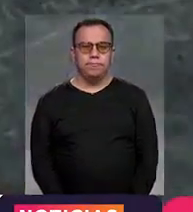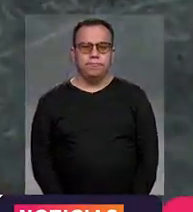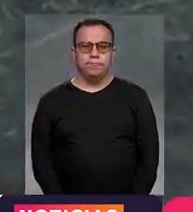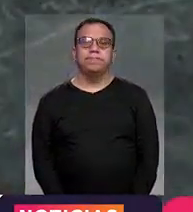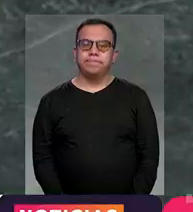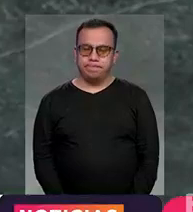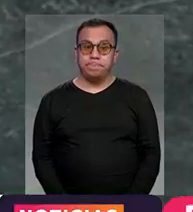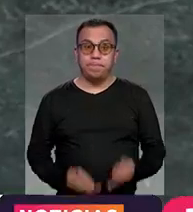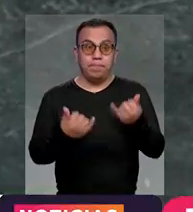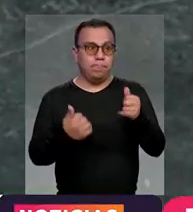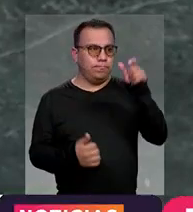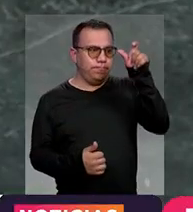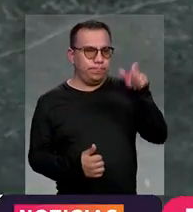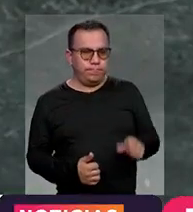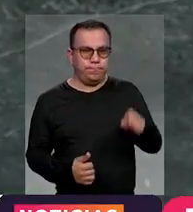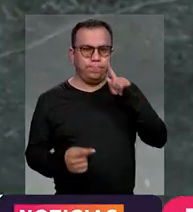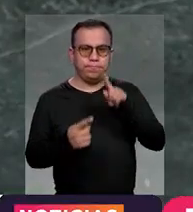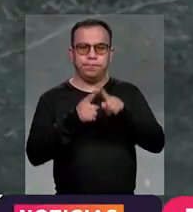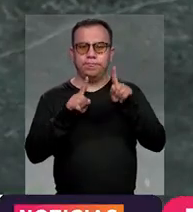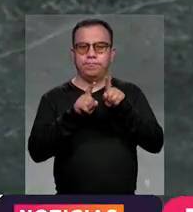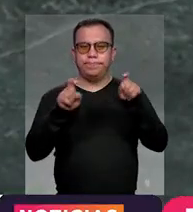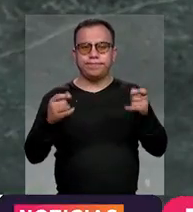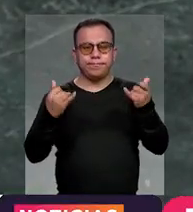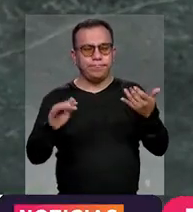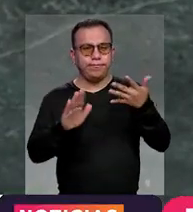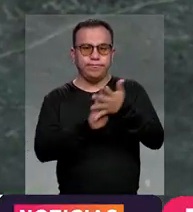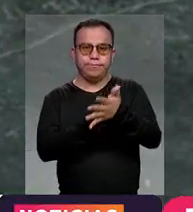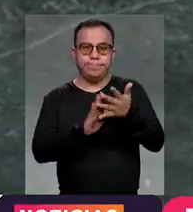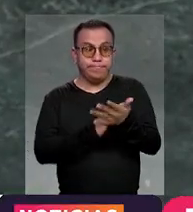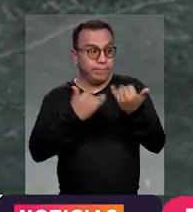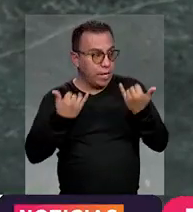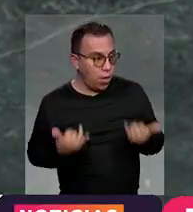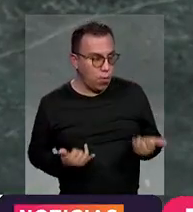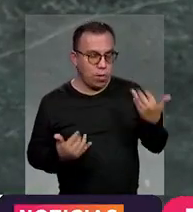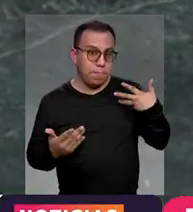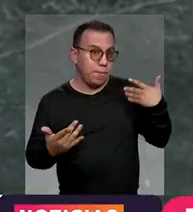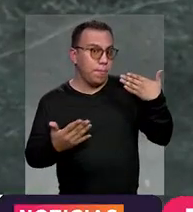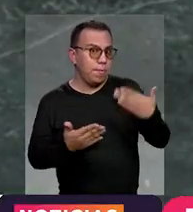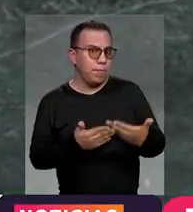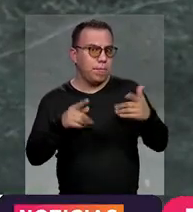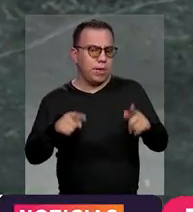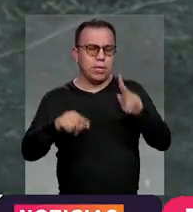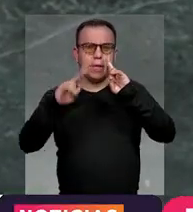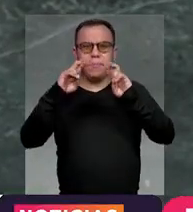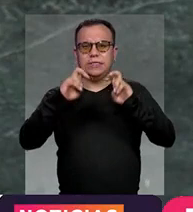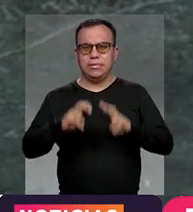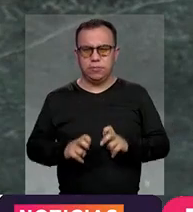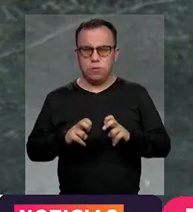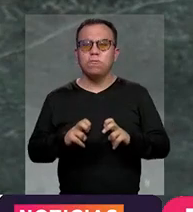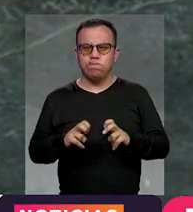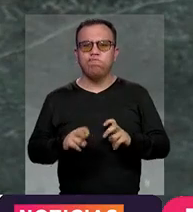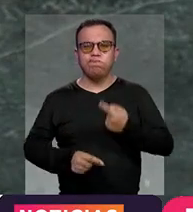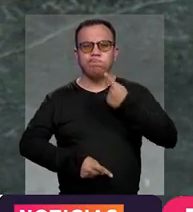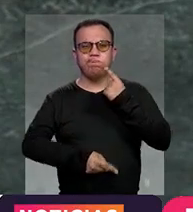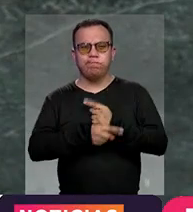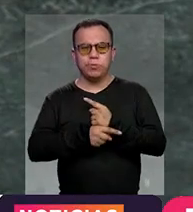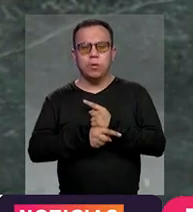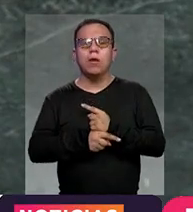este delincuente de acuerdo a lo que tenemos en investigación criminal